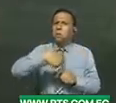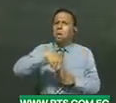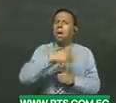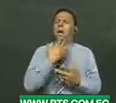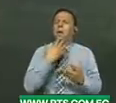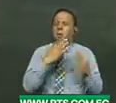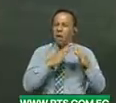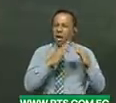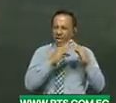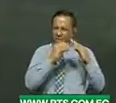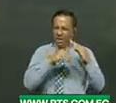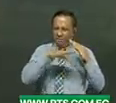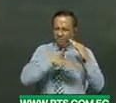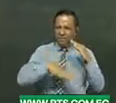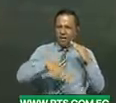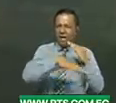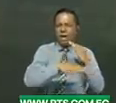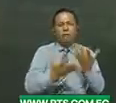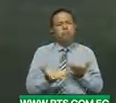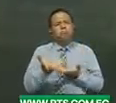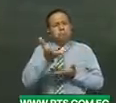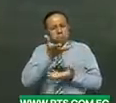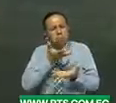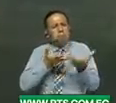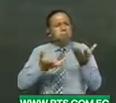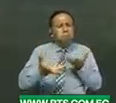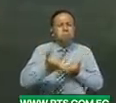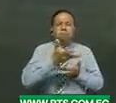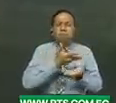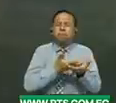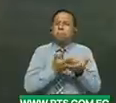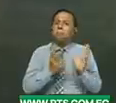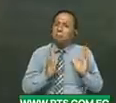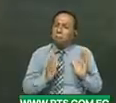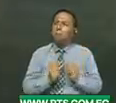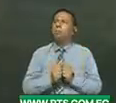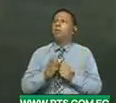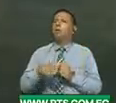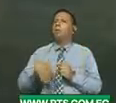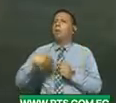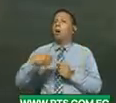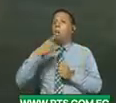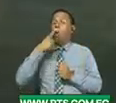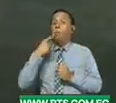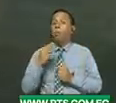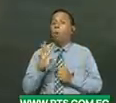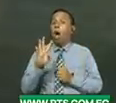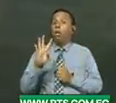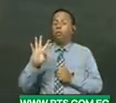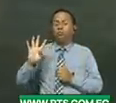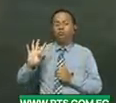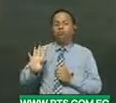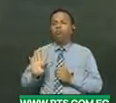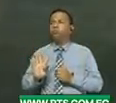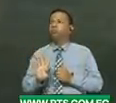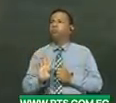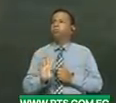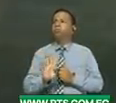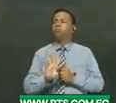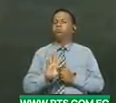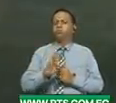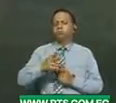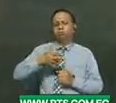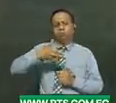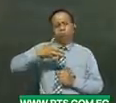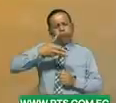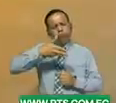los exteriores de una vivienda compartiendo entre sí, cuando de pronto cuatro sujetos desconocidos llegaron y empezaron a